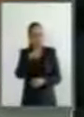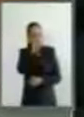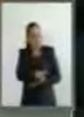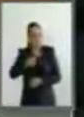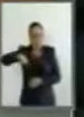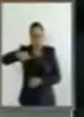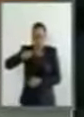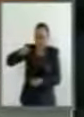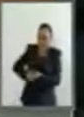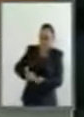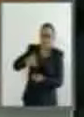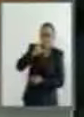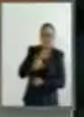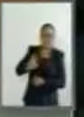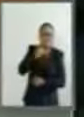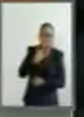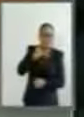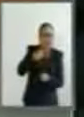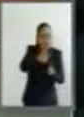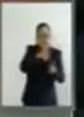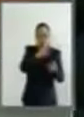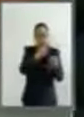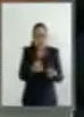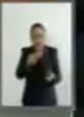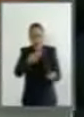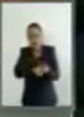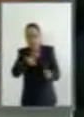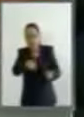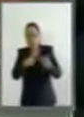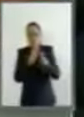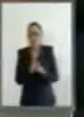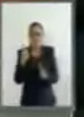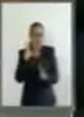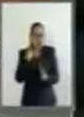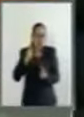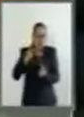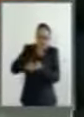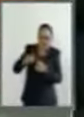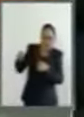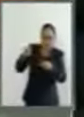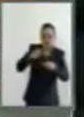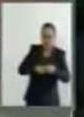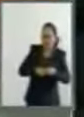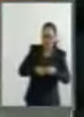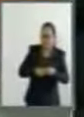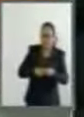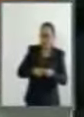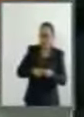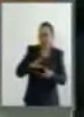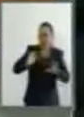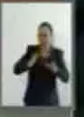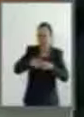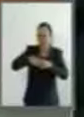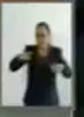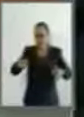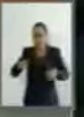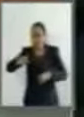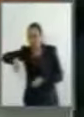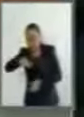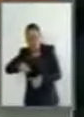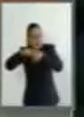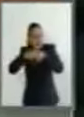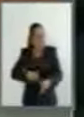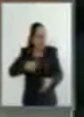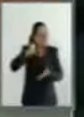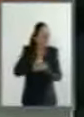la batalla aun cuando él no estaba ya en el grupo parlamentario del PRD, como le consta y como se lo han informado, a